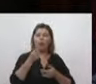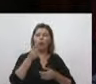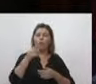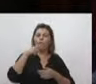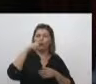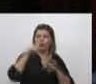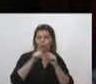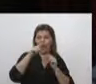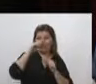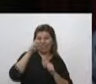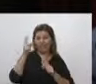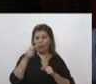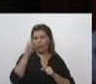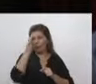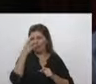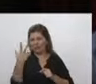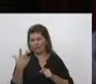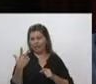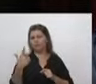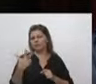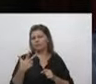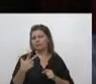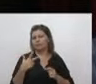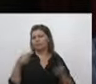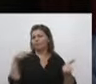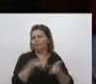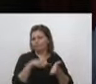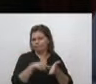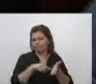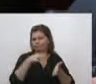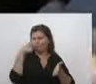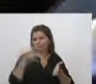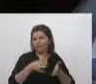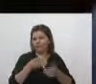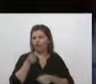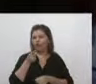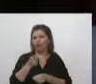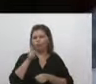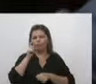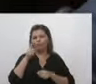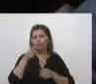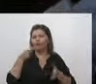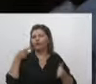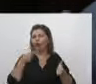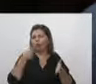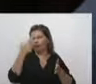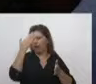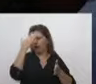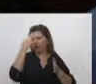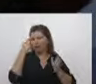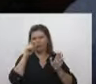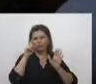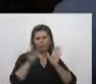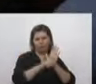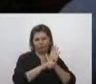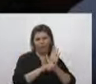es dirigido a la vicepresidencia, a la vicepresidenta de la Nación. Hubo bastantes declaraciones, te digo, en el ingreso de los senadores más